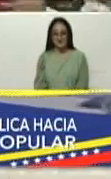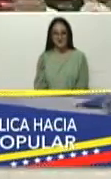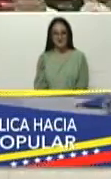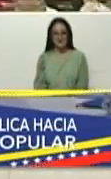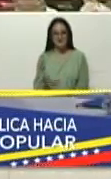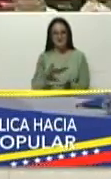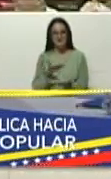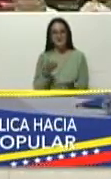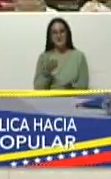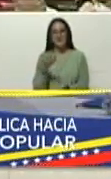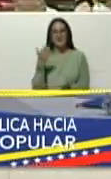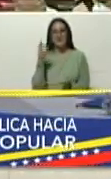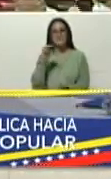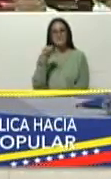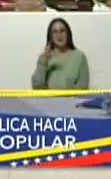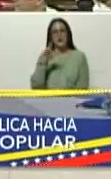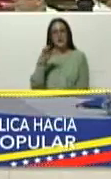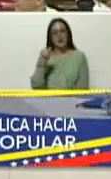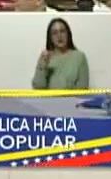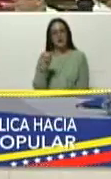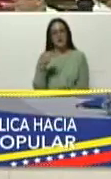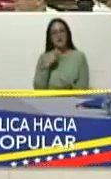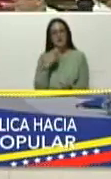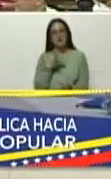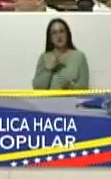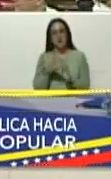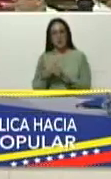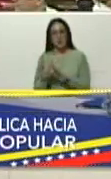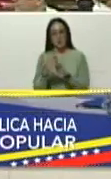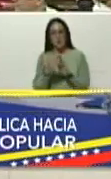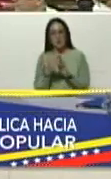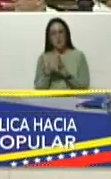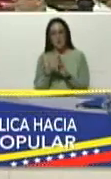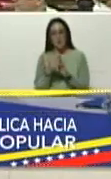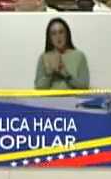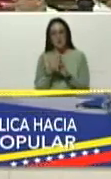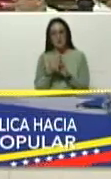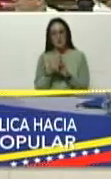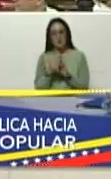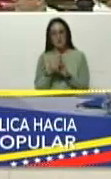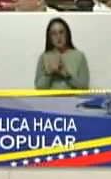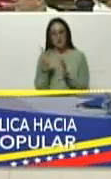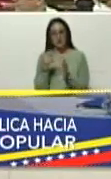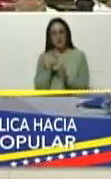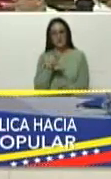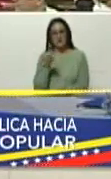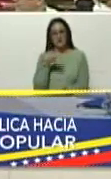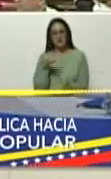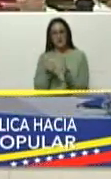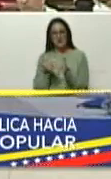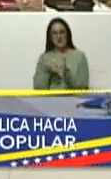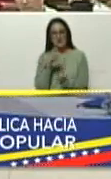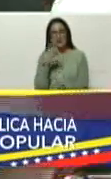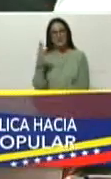Mariela Martínez, vocera de la comuna El Panal 2021, mis vecinos del 23 de